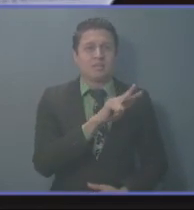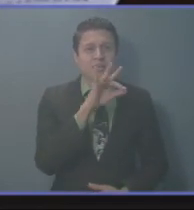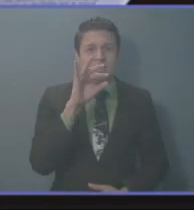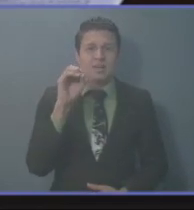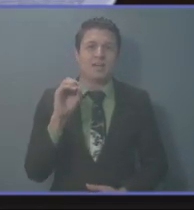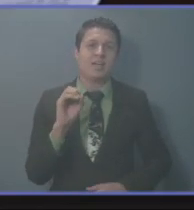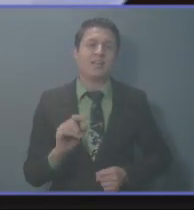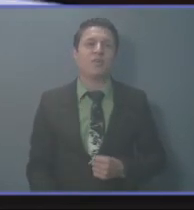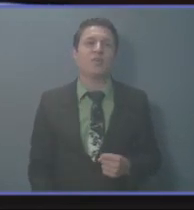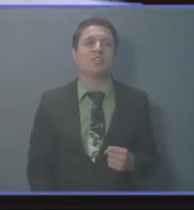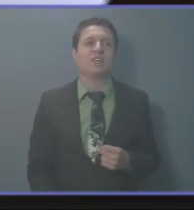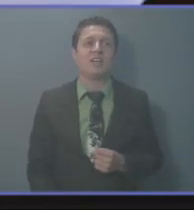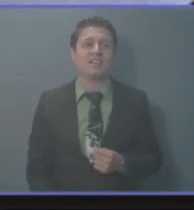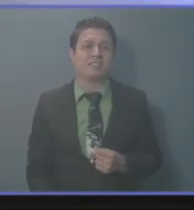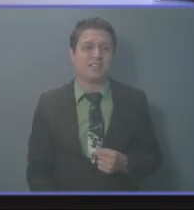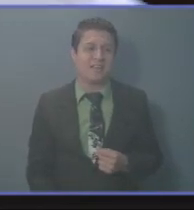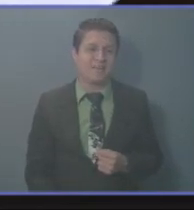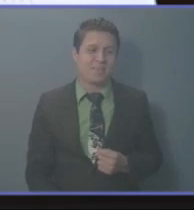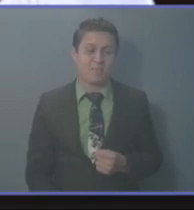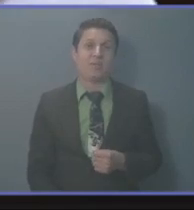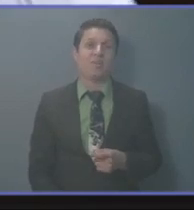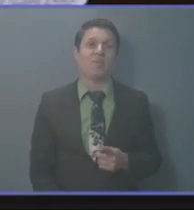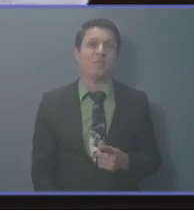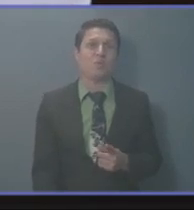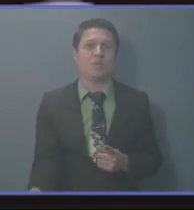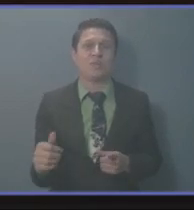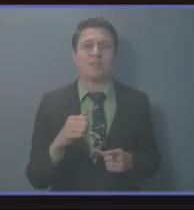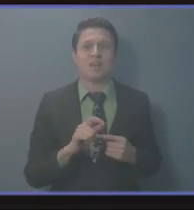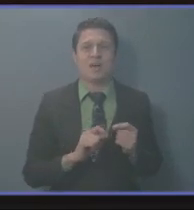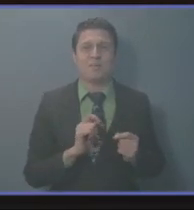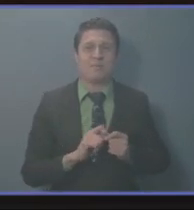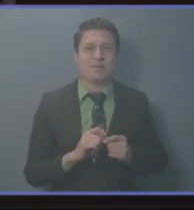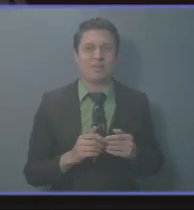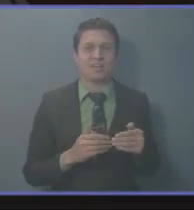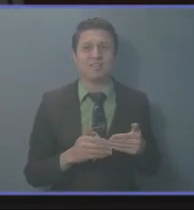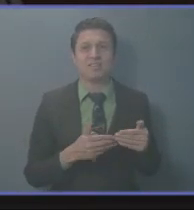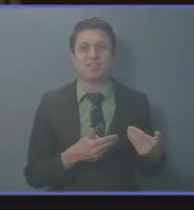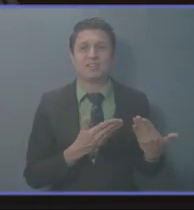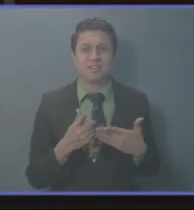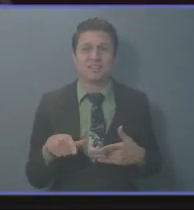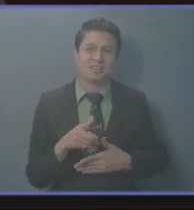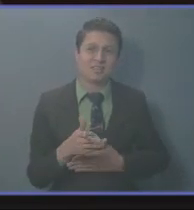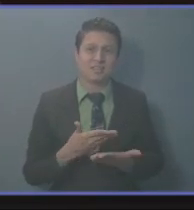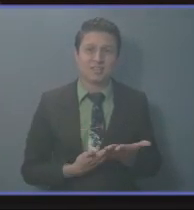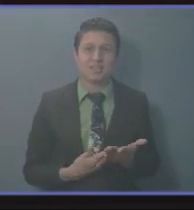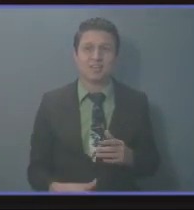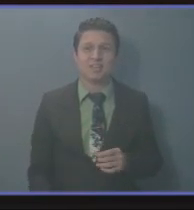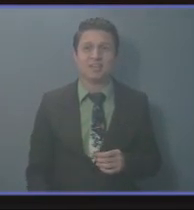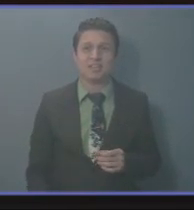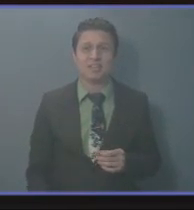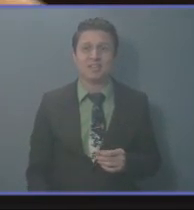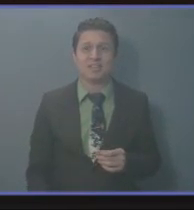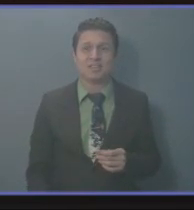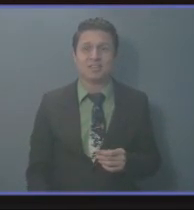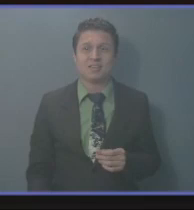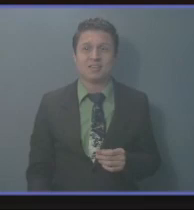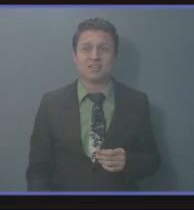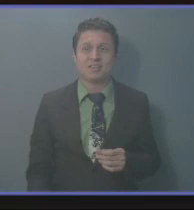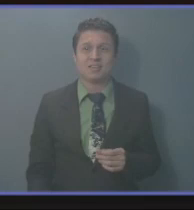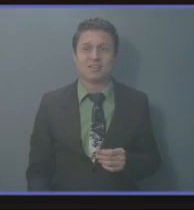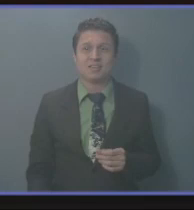390, del 4 de febrero de 2011. Artículo 4. El Banco Hipotecario no